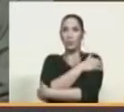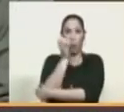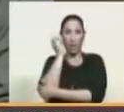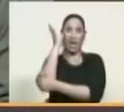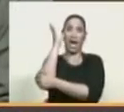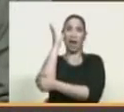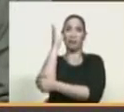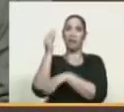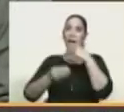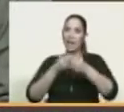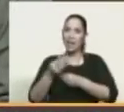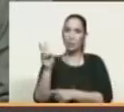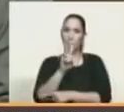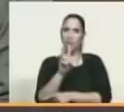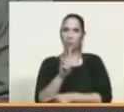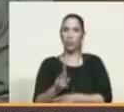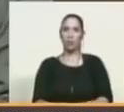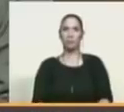hecho posible en Venezuela.